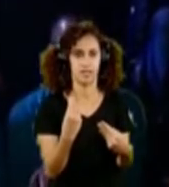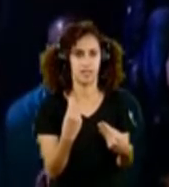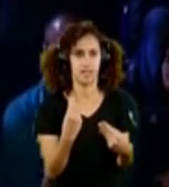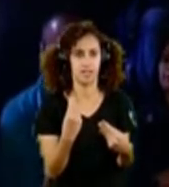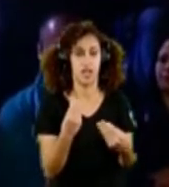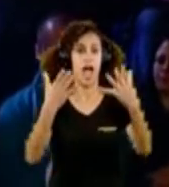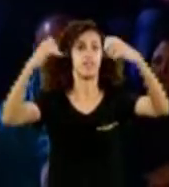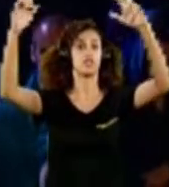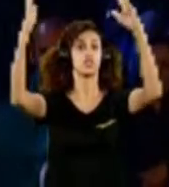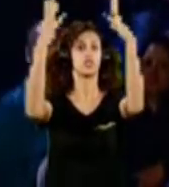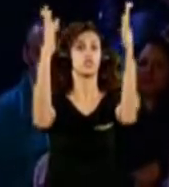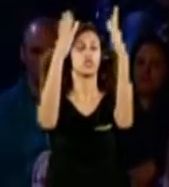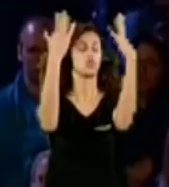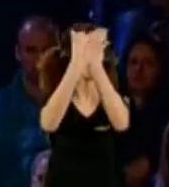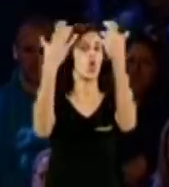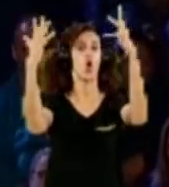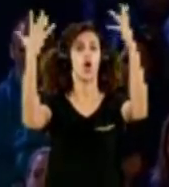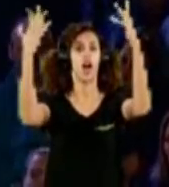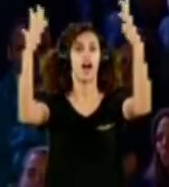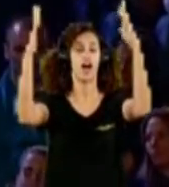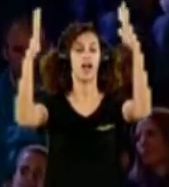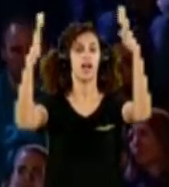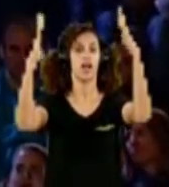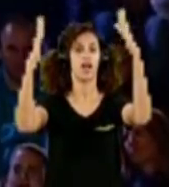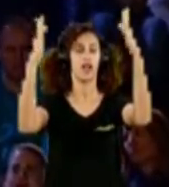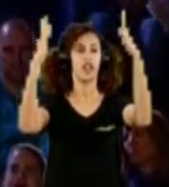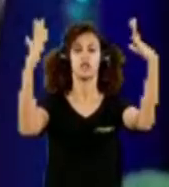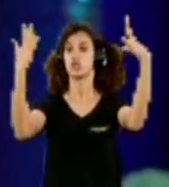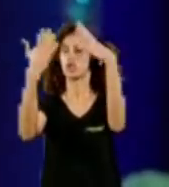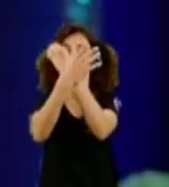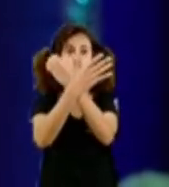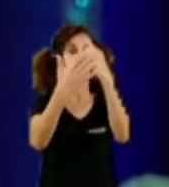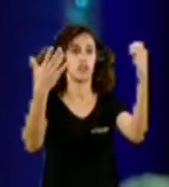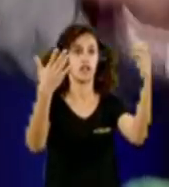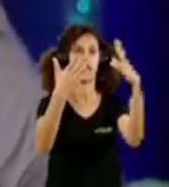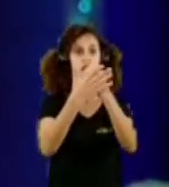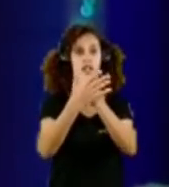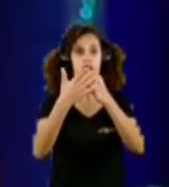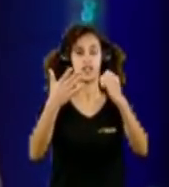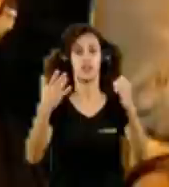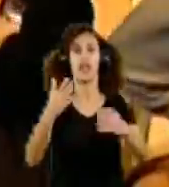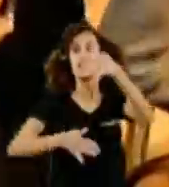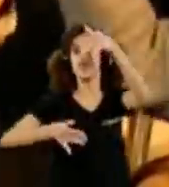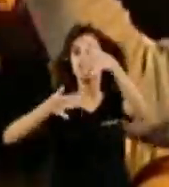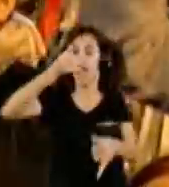Arriba las manos todos, arriba las manos todos, de izquierda a derecha. Trapa, trapa.